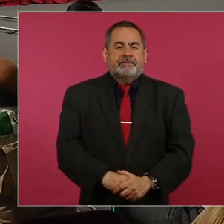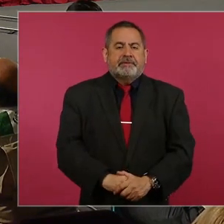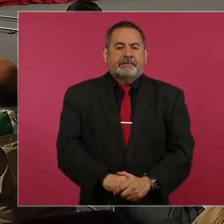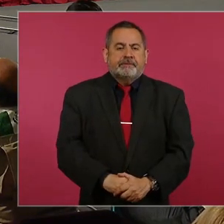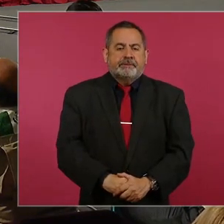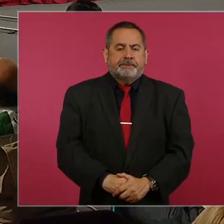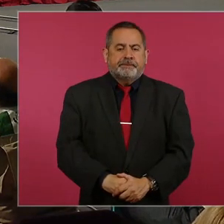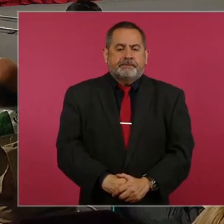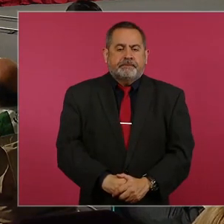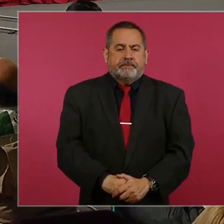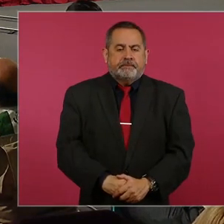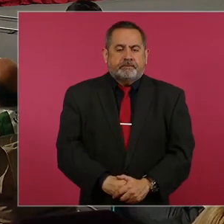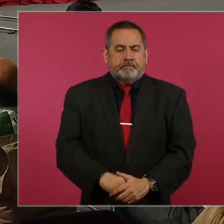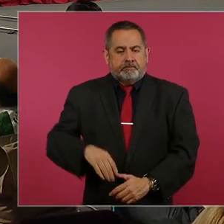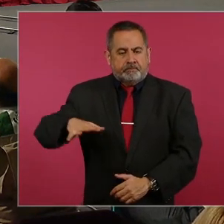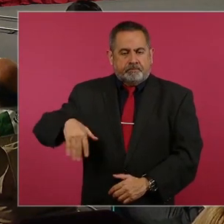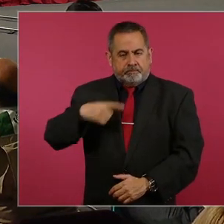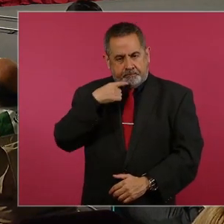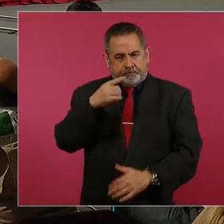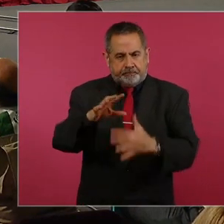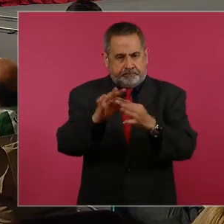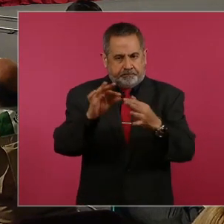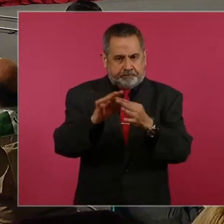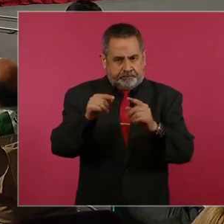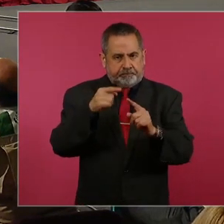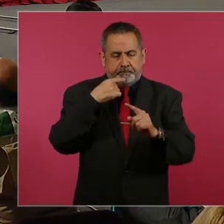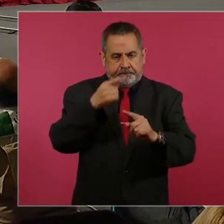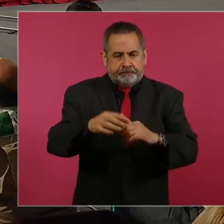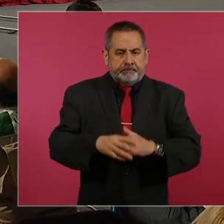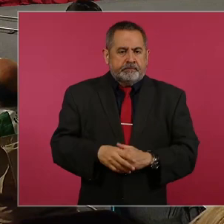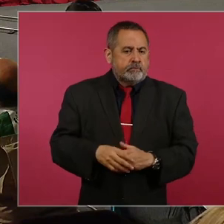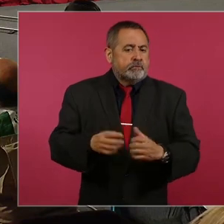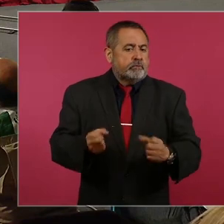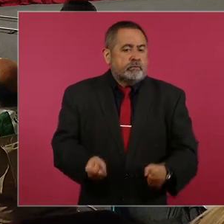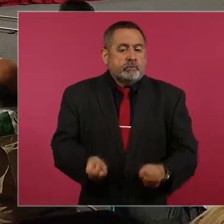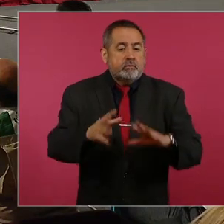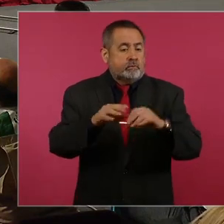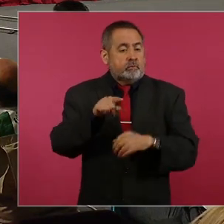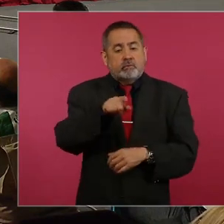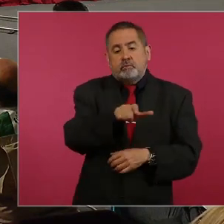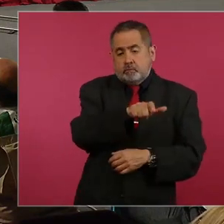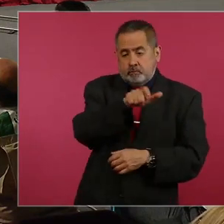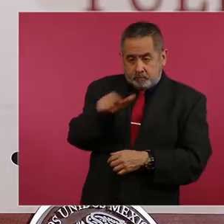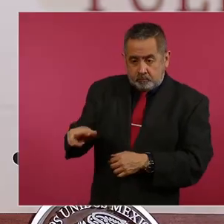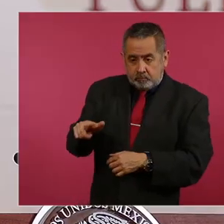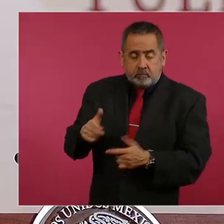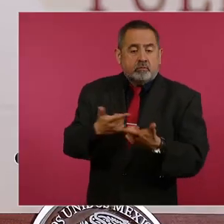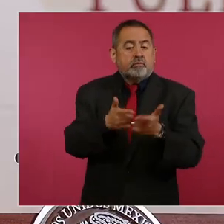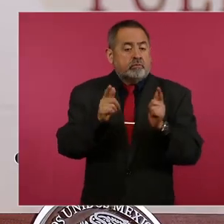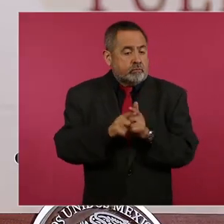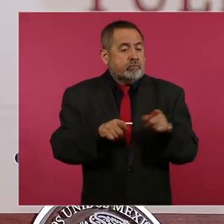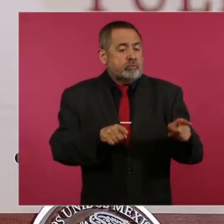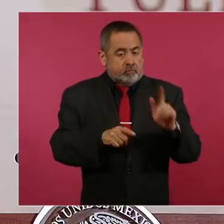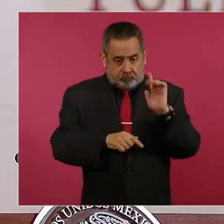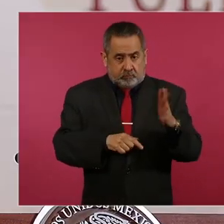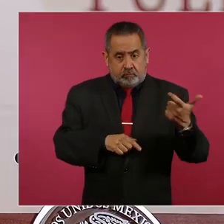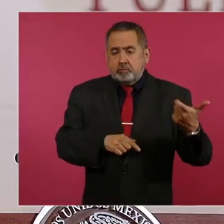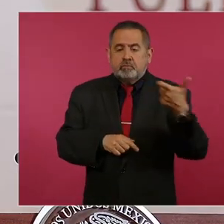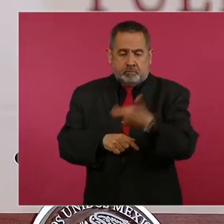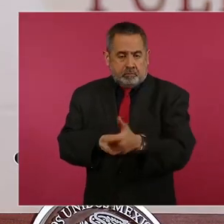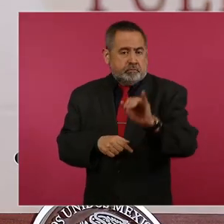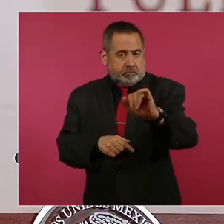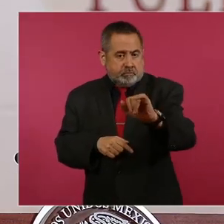Como ya comenté, los montos que han pagado el grupo en esta administración